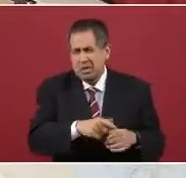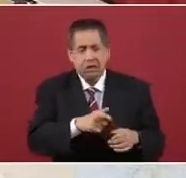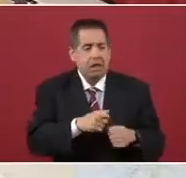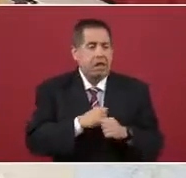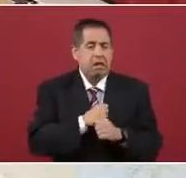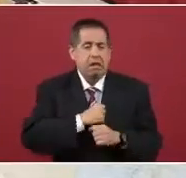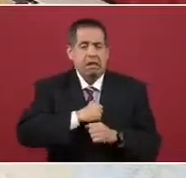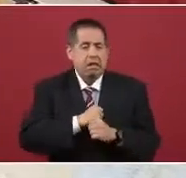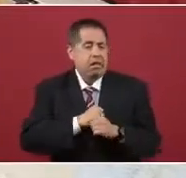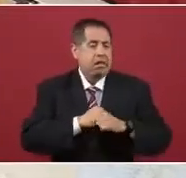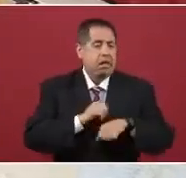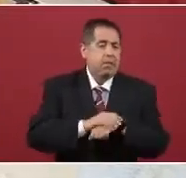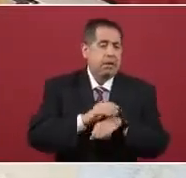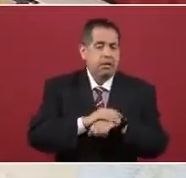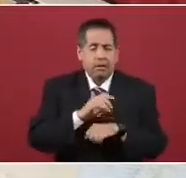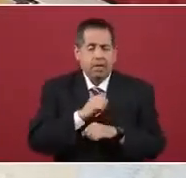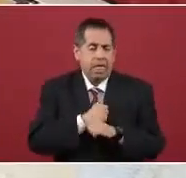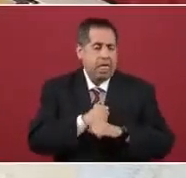recomendado,